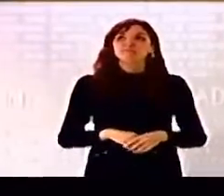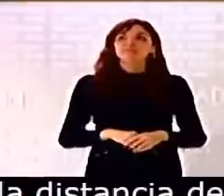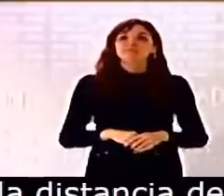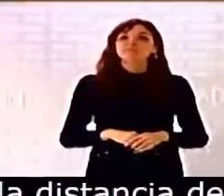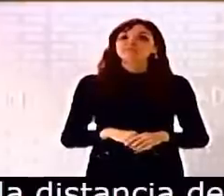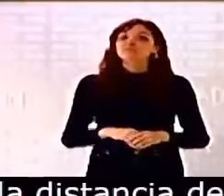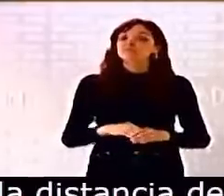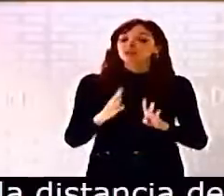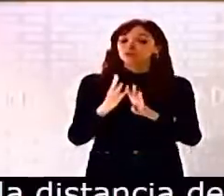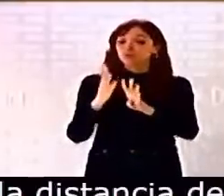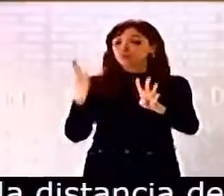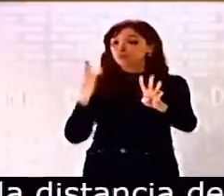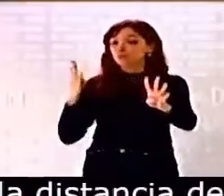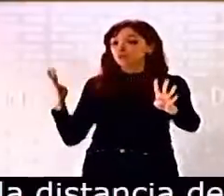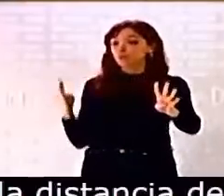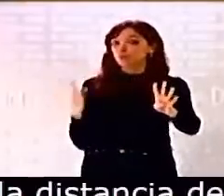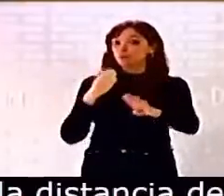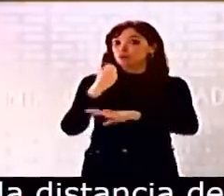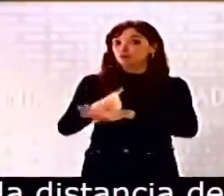Cuanto más gente mejor.